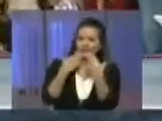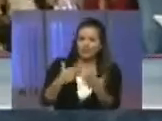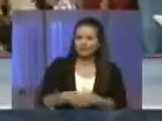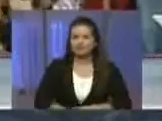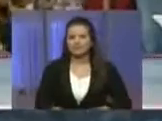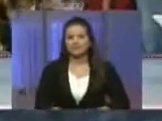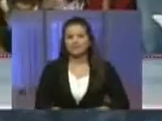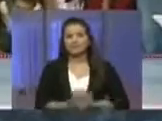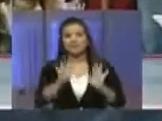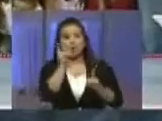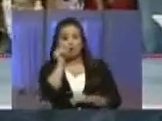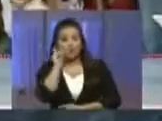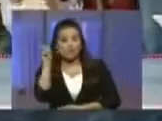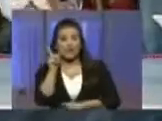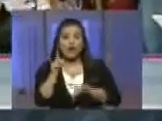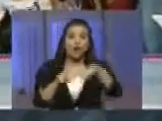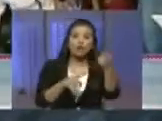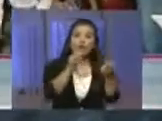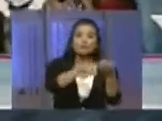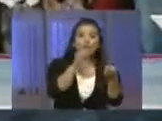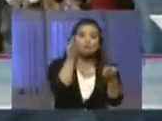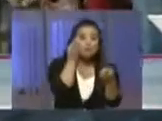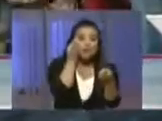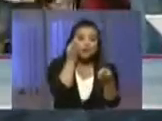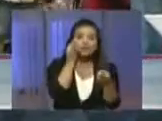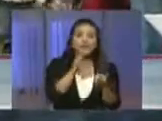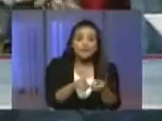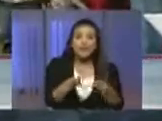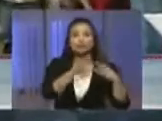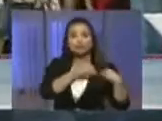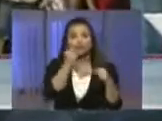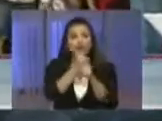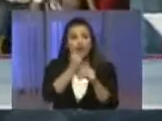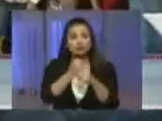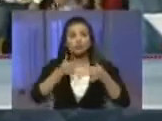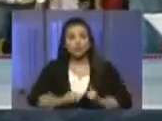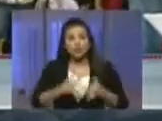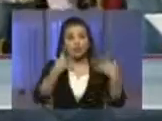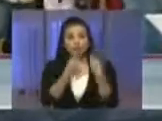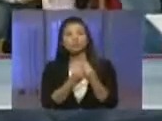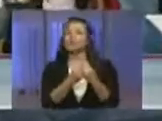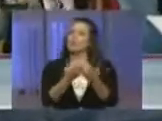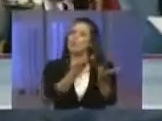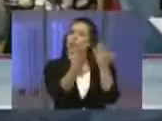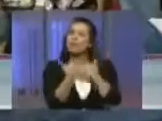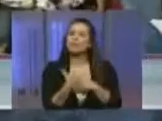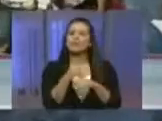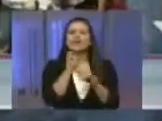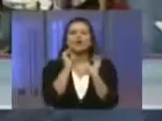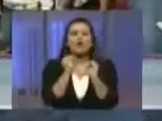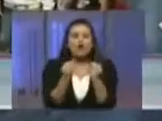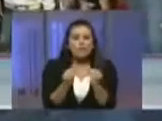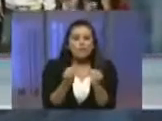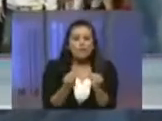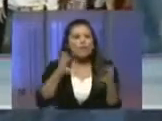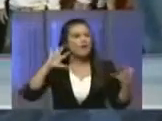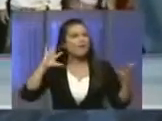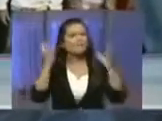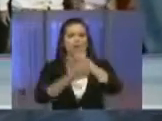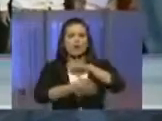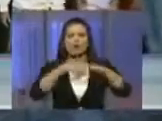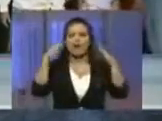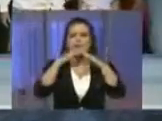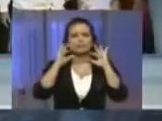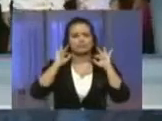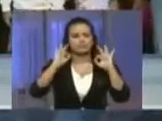esposa Sonia allí que estuvo al frente también con su hija para que nos diga cómo te ha transformado esa vivienda